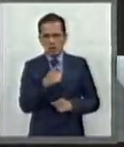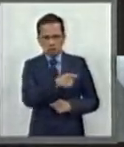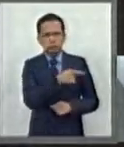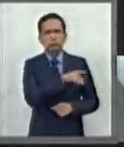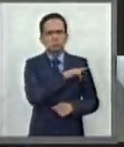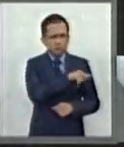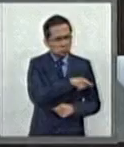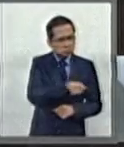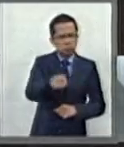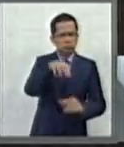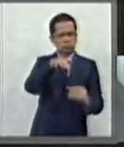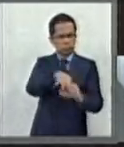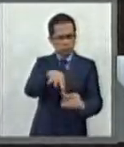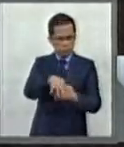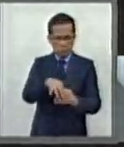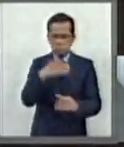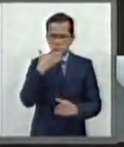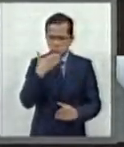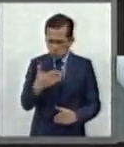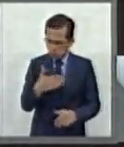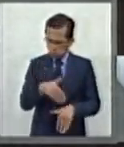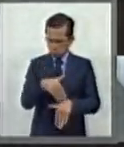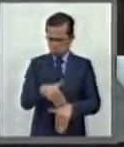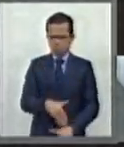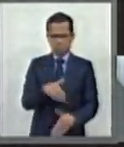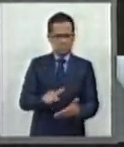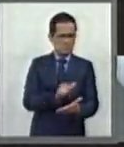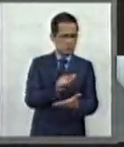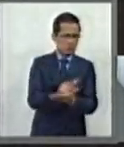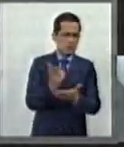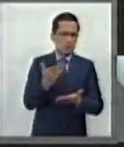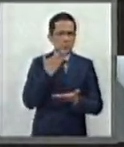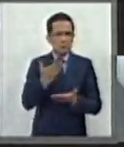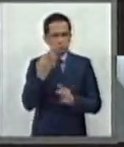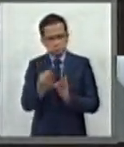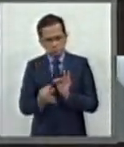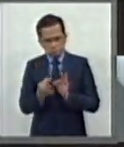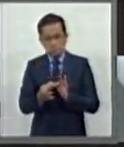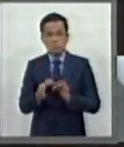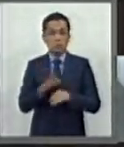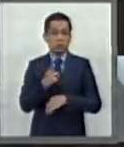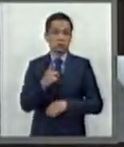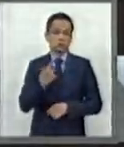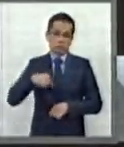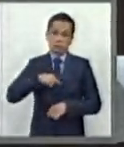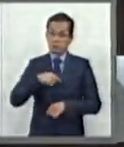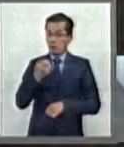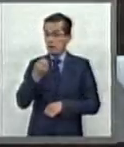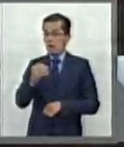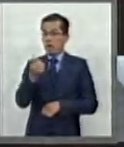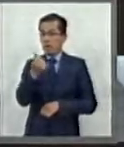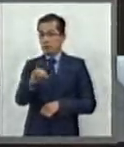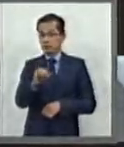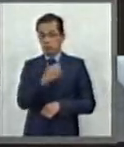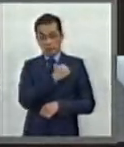la garantía de la legitimidad del proceso, porque es nuestro deber y obligación impulsar la